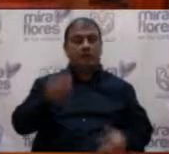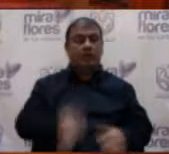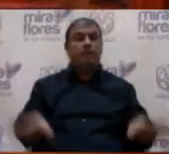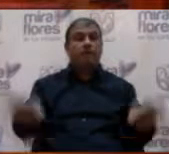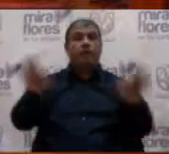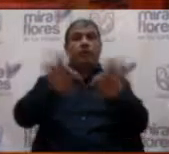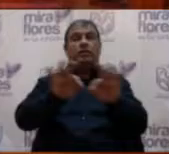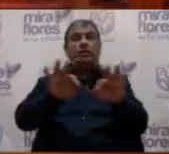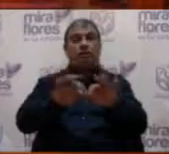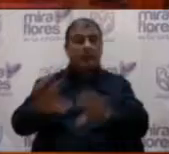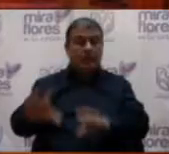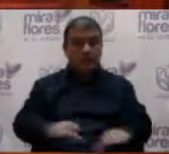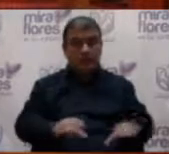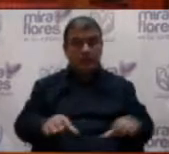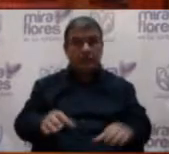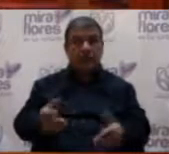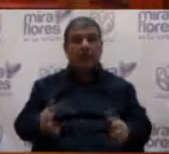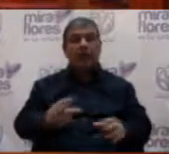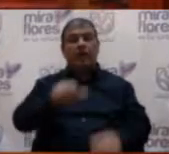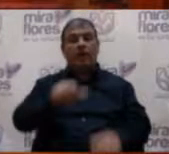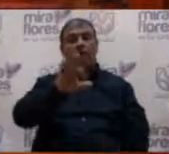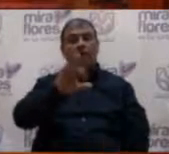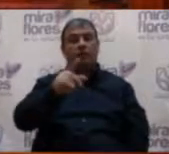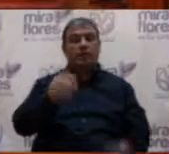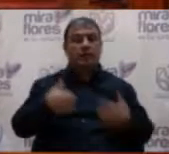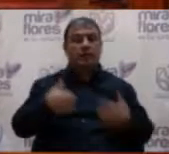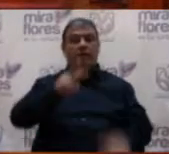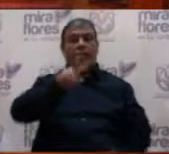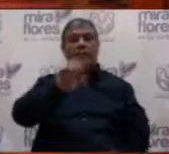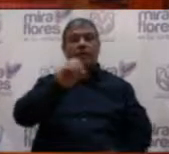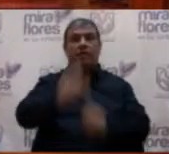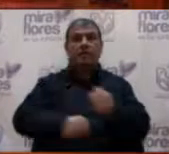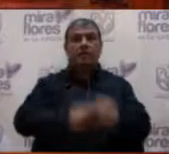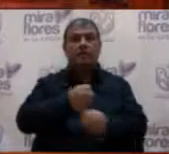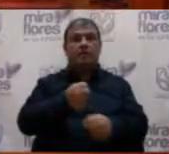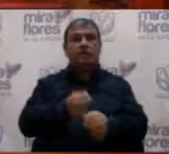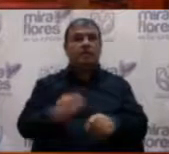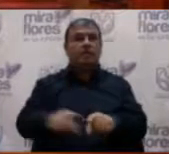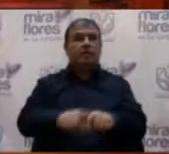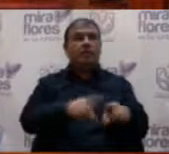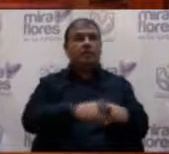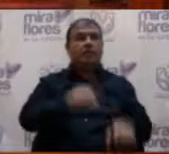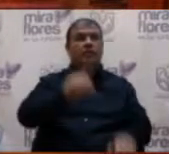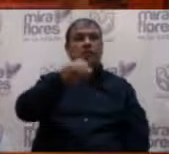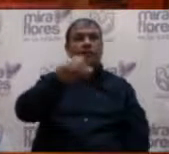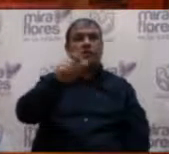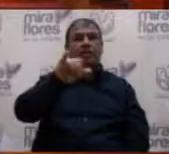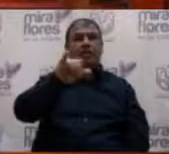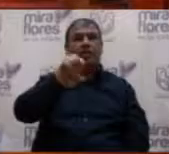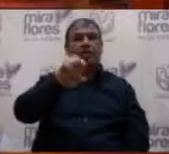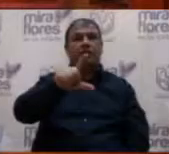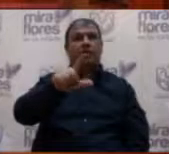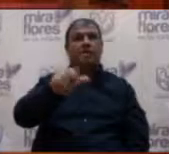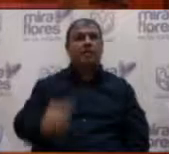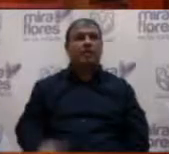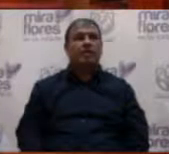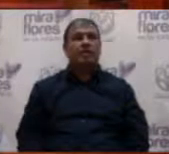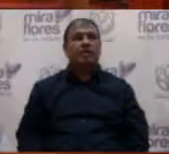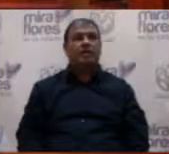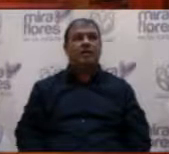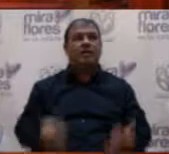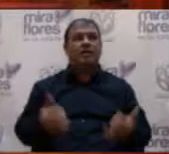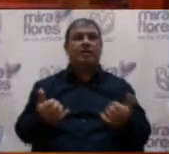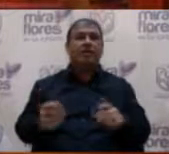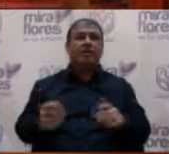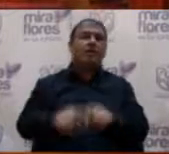muy valioso hacerlo. Alfredo tiene 20 años, como Daniela, que tiene ahorita también